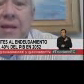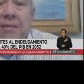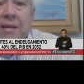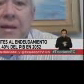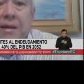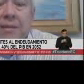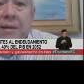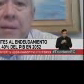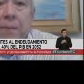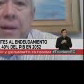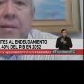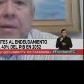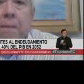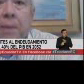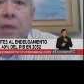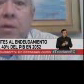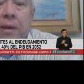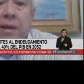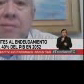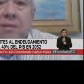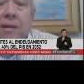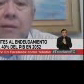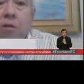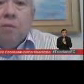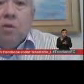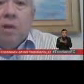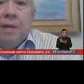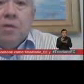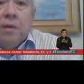suavizar esa pérdida de empleo que es